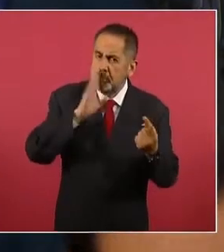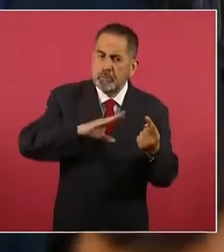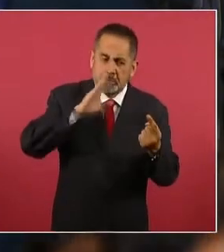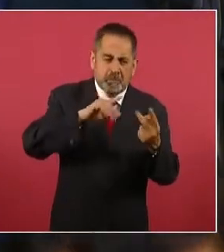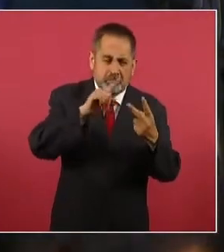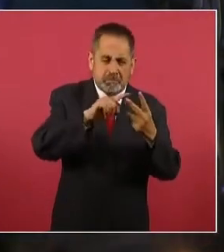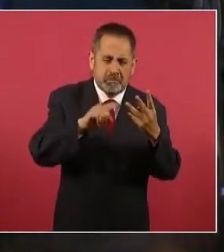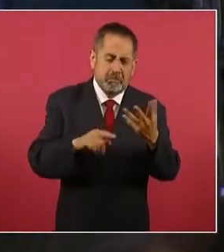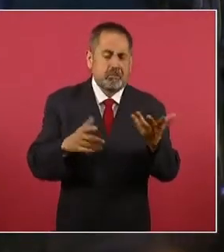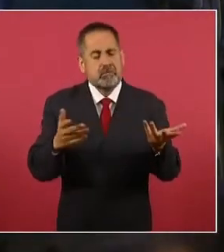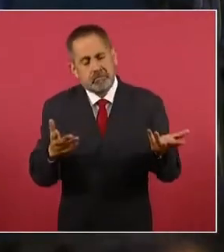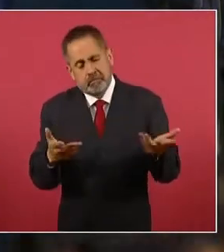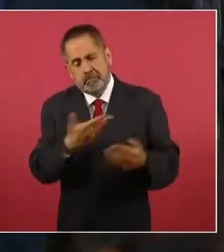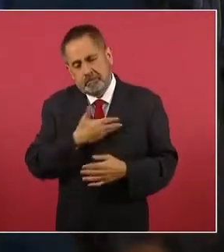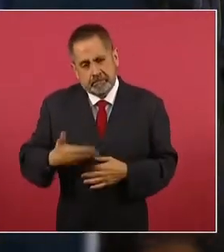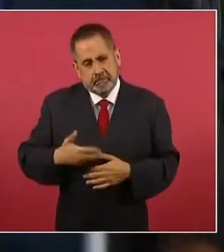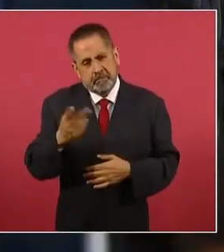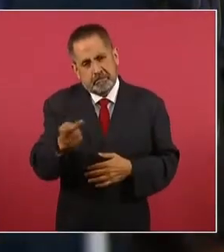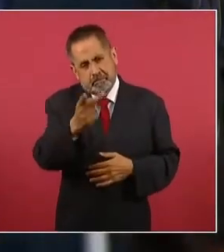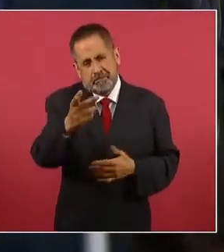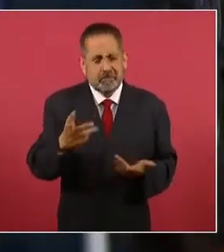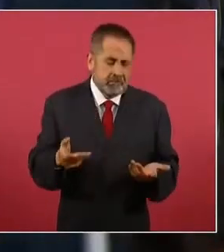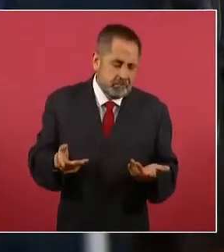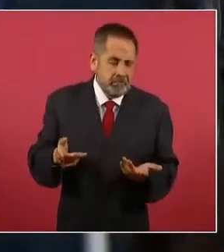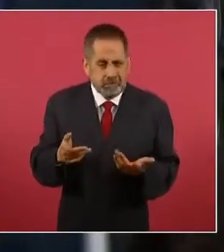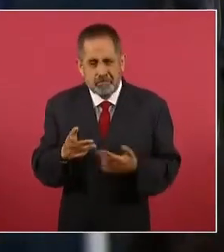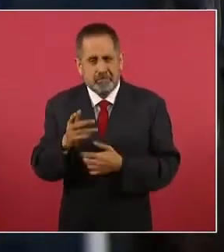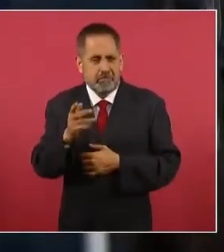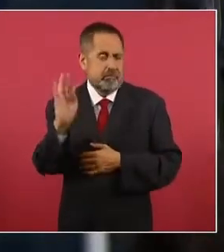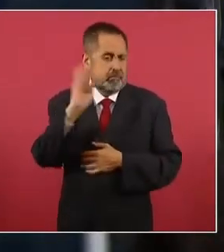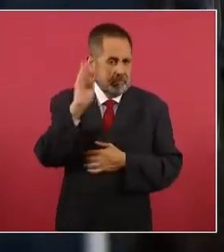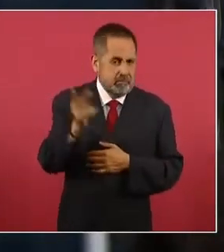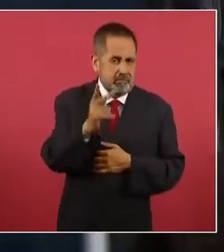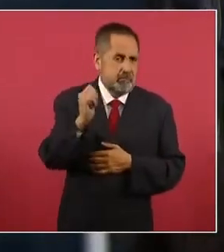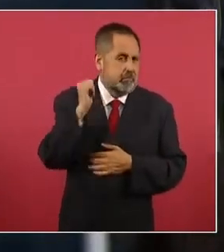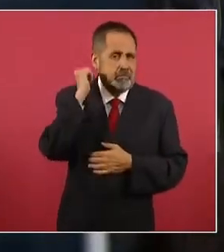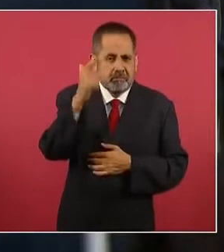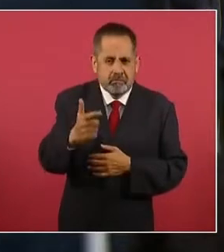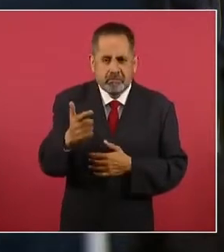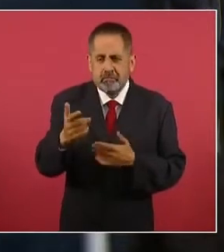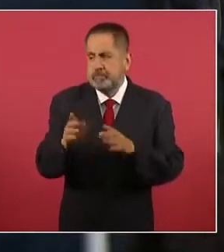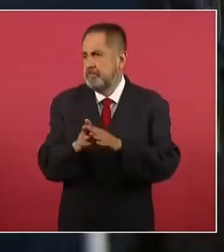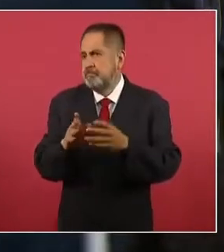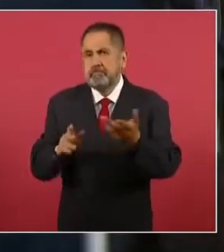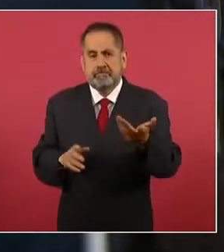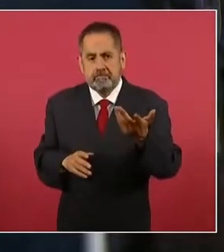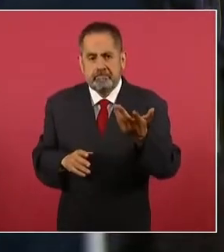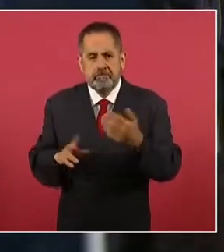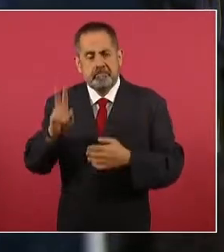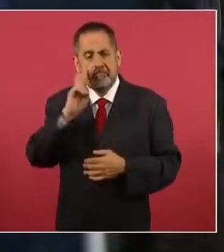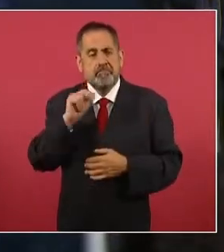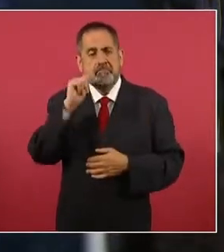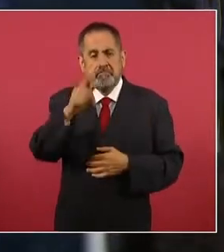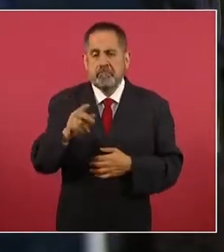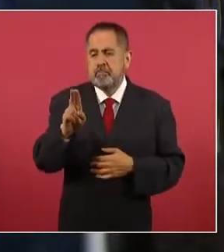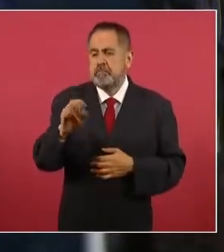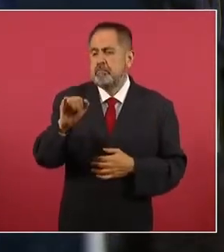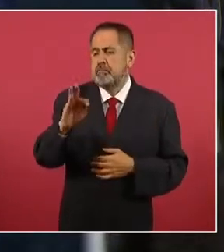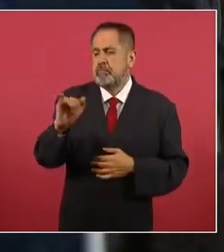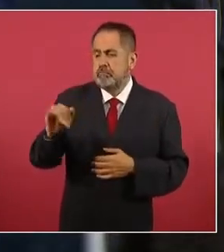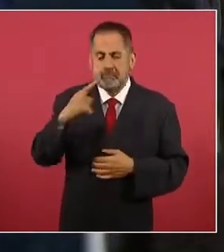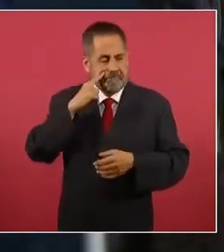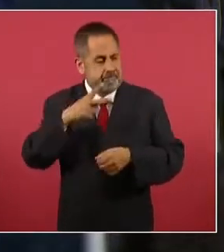cosas, presidente, yo preguntarle, ¿no habría acaso por lo menos un intento de la UIF